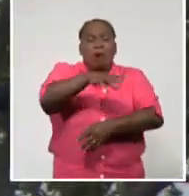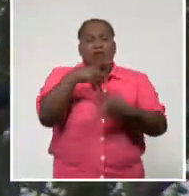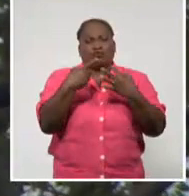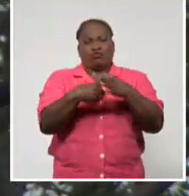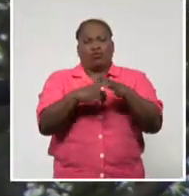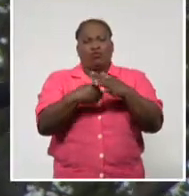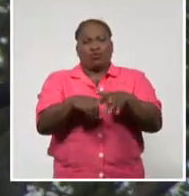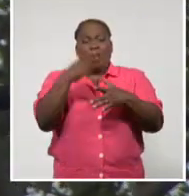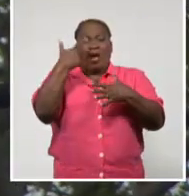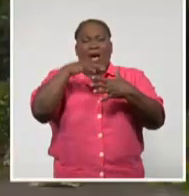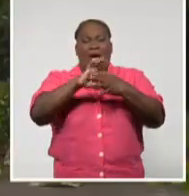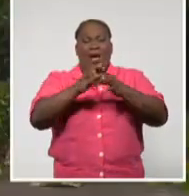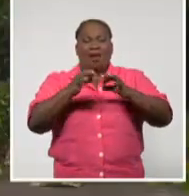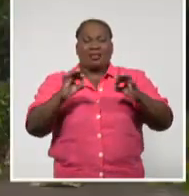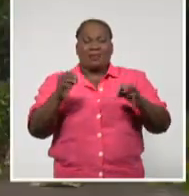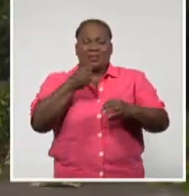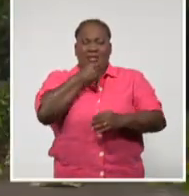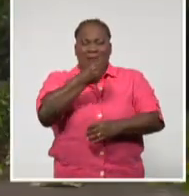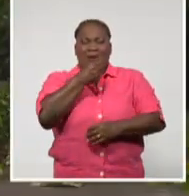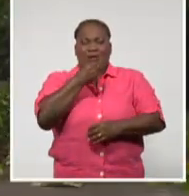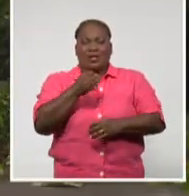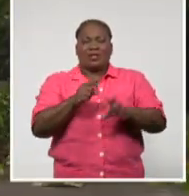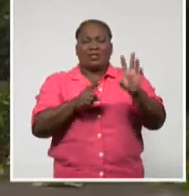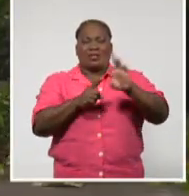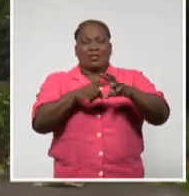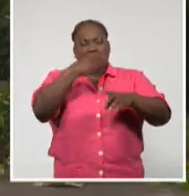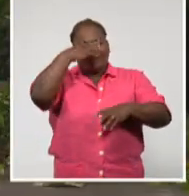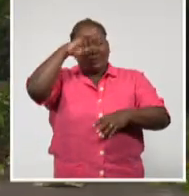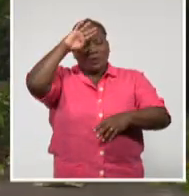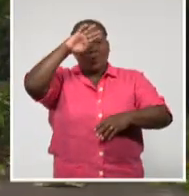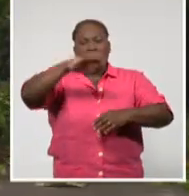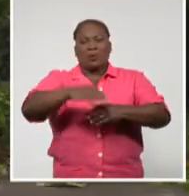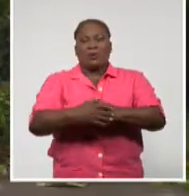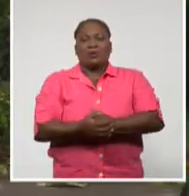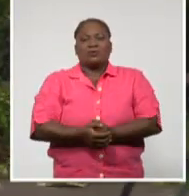Desde Artemisa, Roberto Molina, Jenny Valdés y Clarice Hernández, Sistema Informativo de la Televisión.